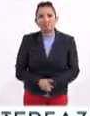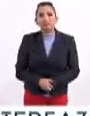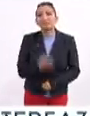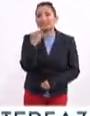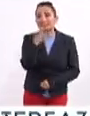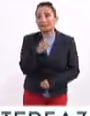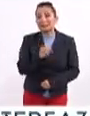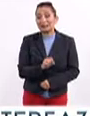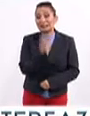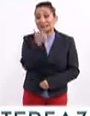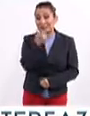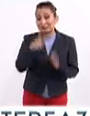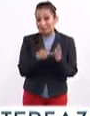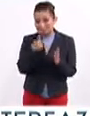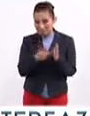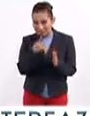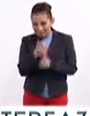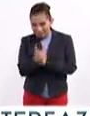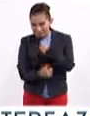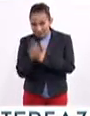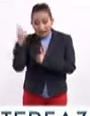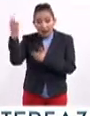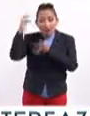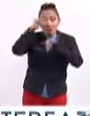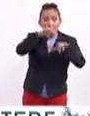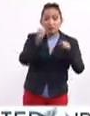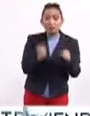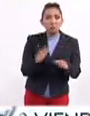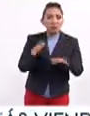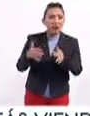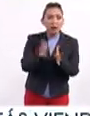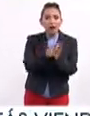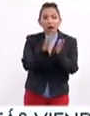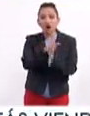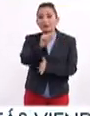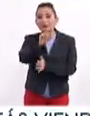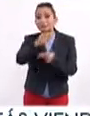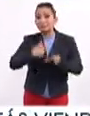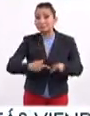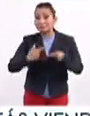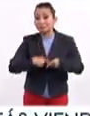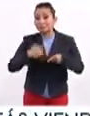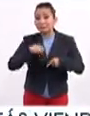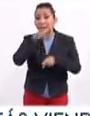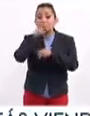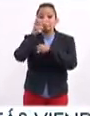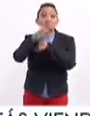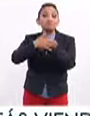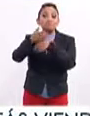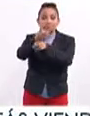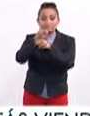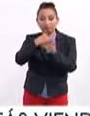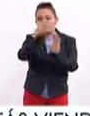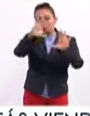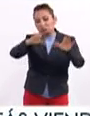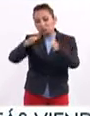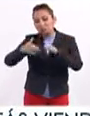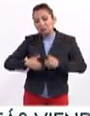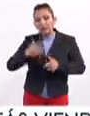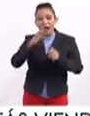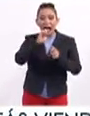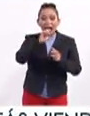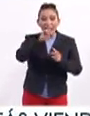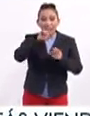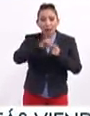Para esta 27ª edición se espera la participación de alrededor de 80 personas y la convocatoria establece las categorías de